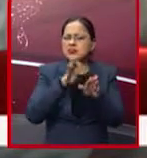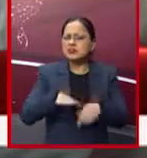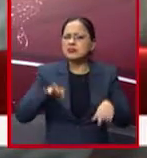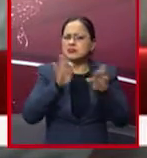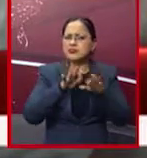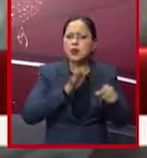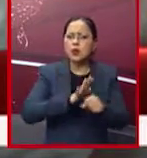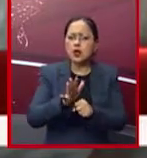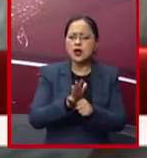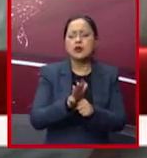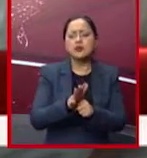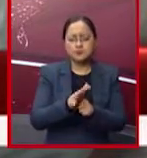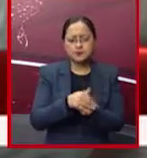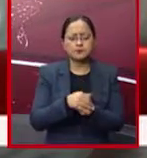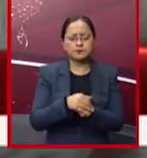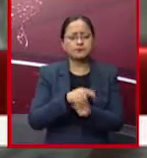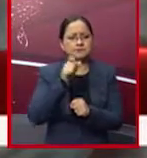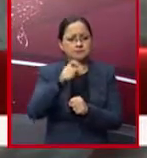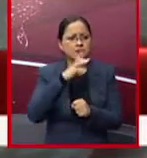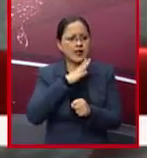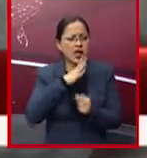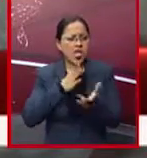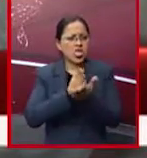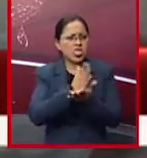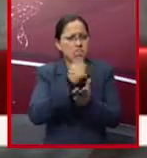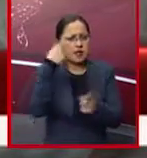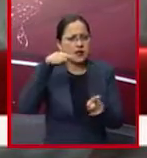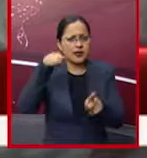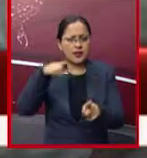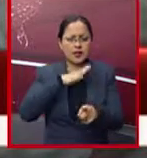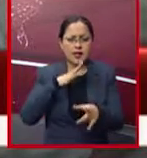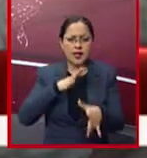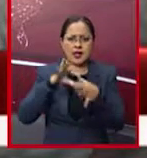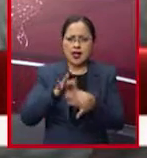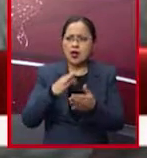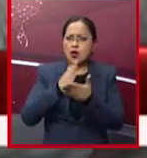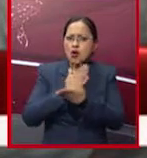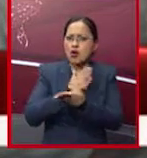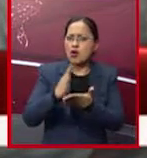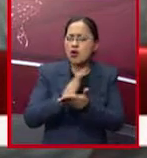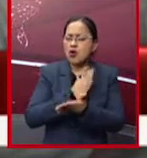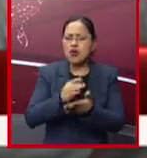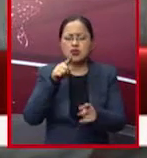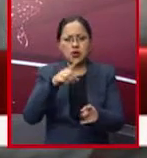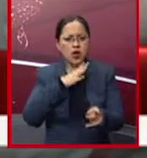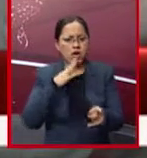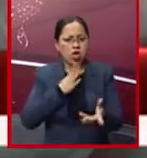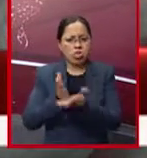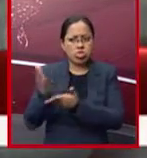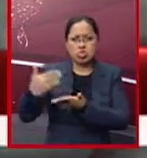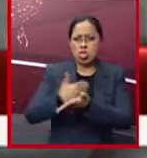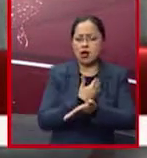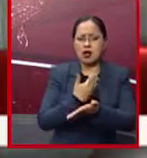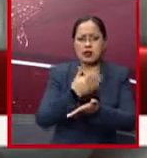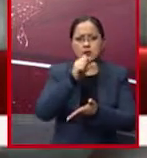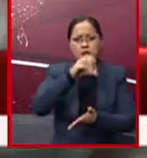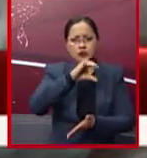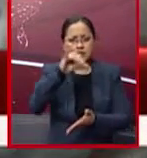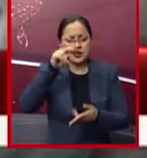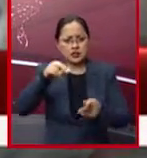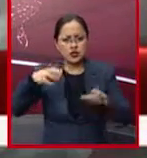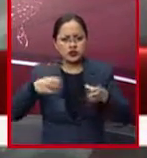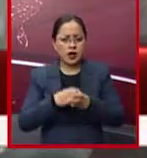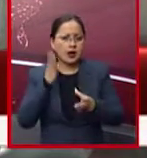a la invasión de un poder a otro poder. Creo que la estabilidad y